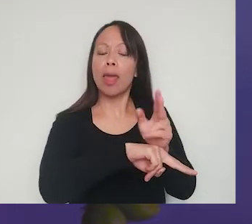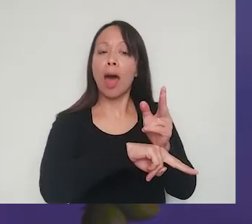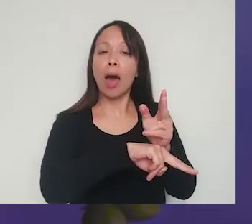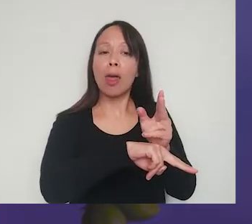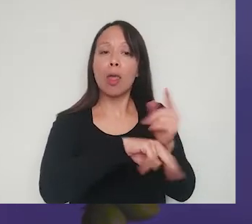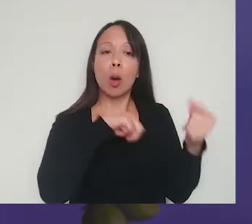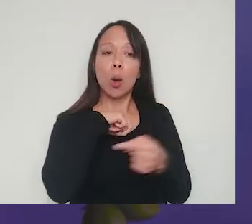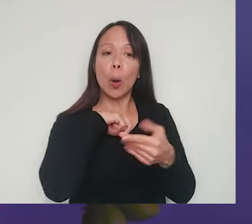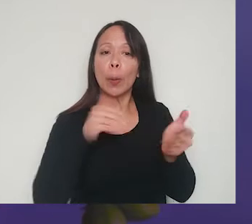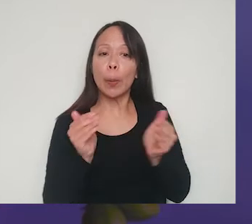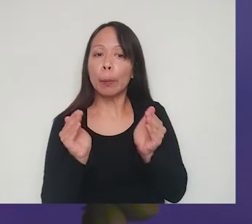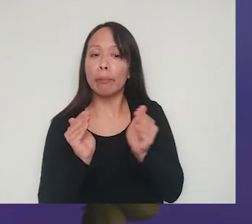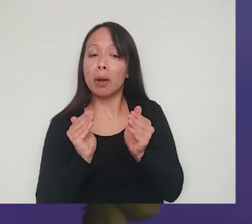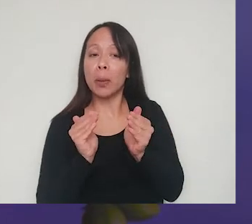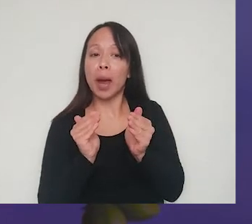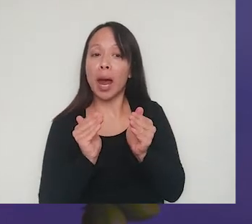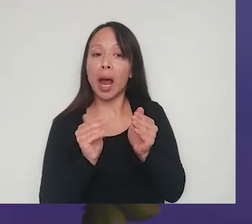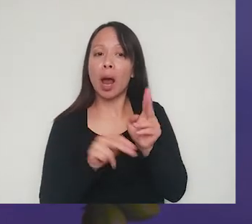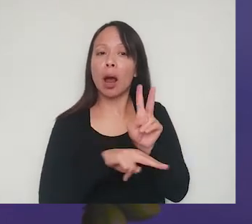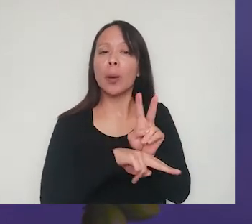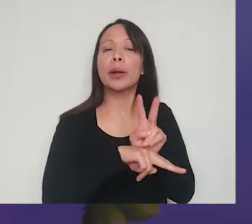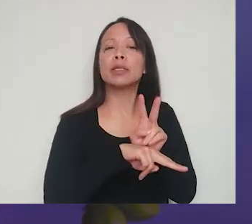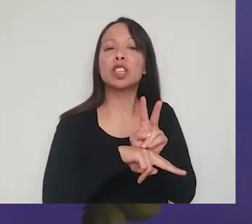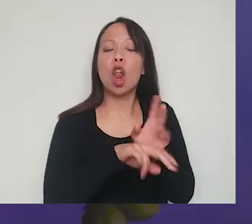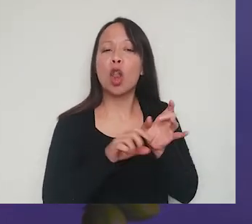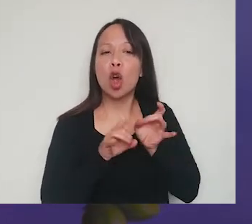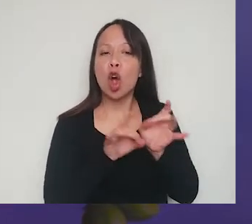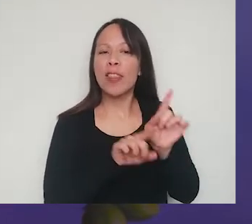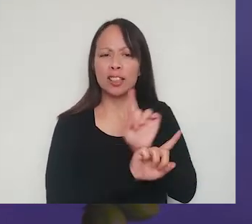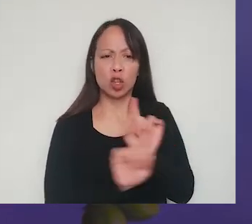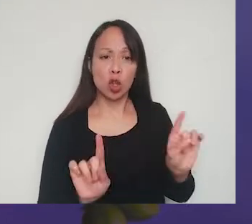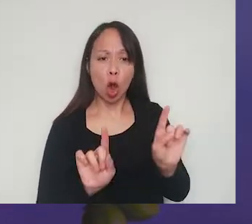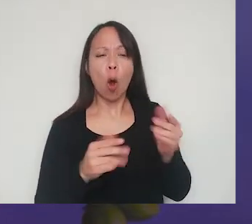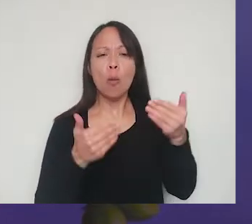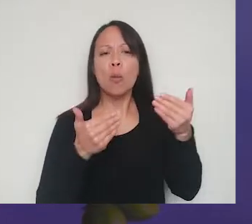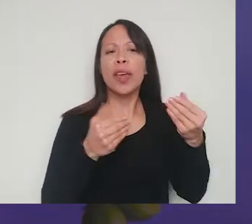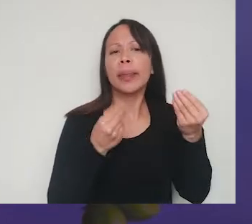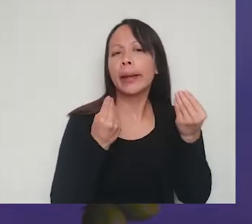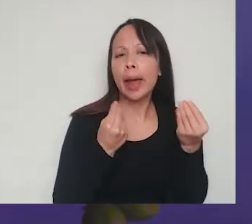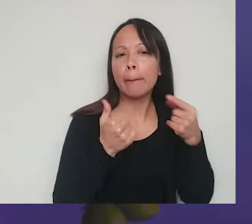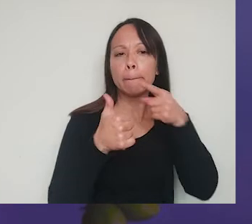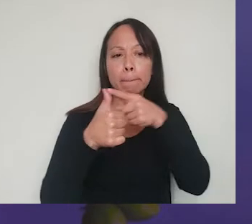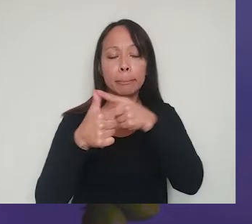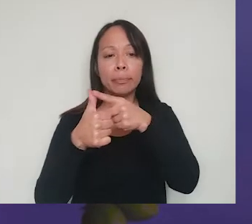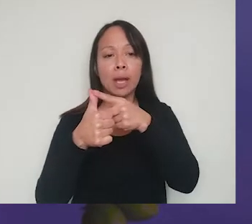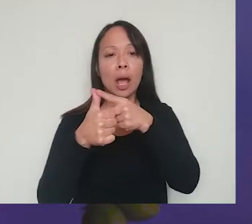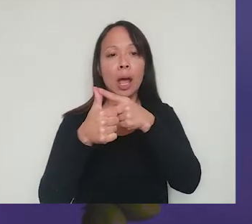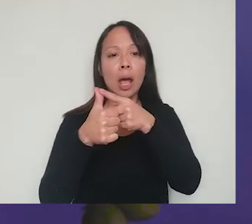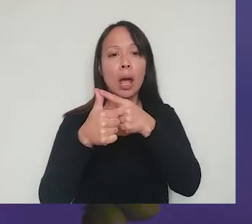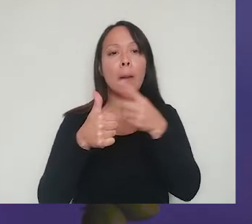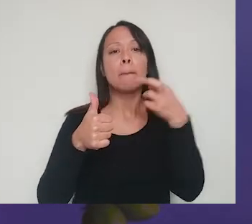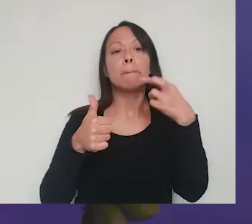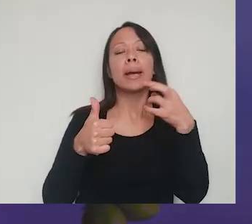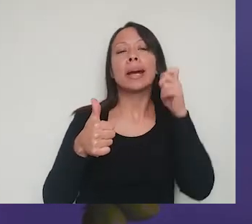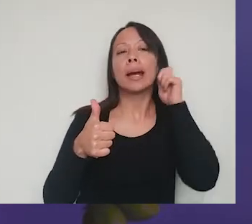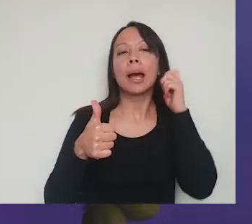daño a la salud de la persona nacida y prevenir la transmisión de la enfermedad, se puede recurrir al diagnóstico genético preimplantatorio, que en este caso